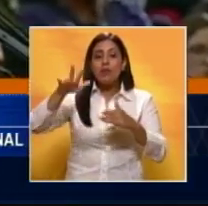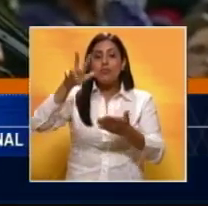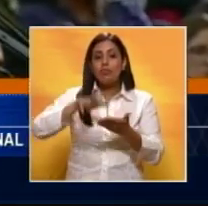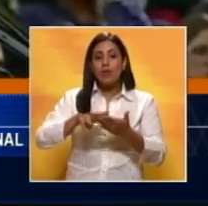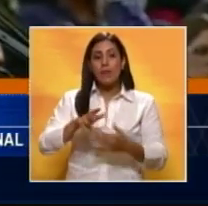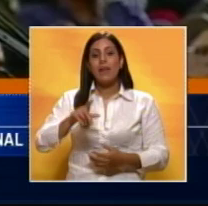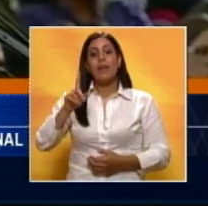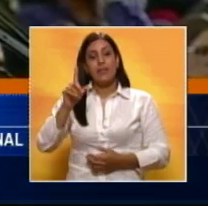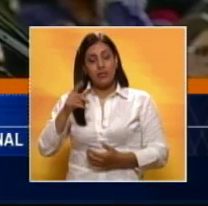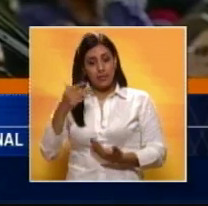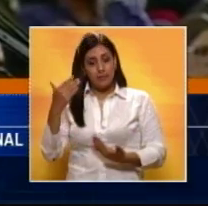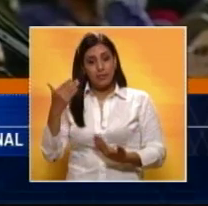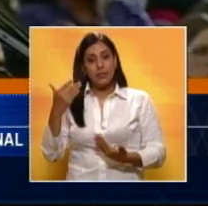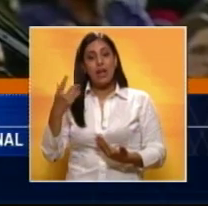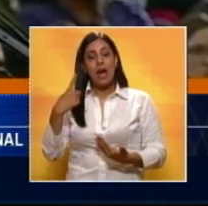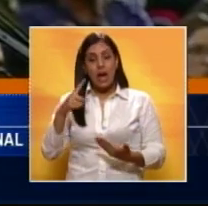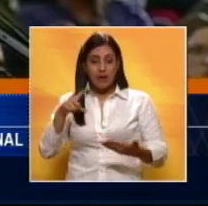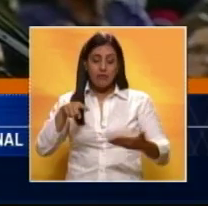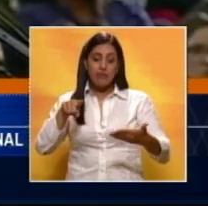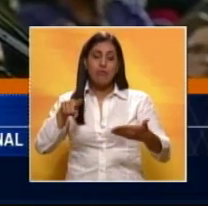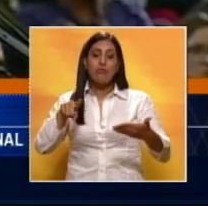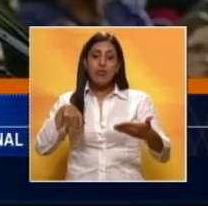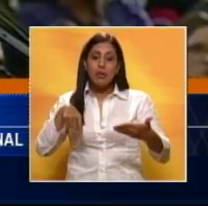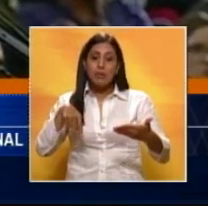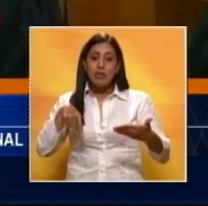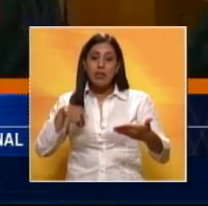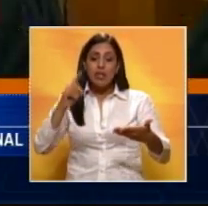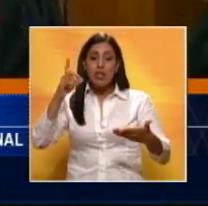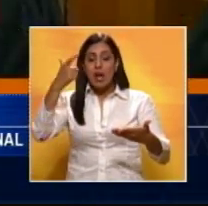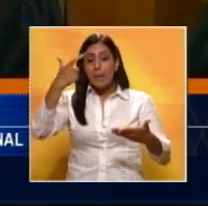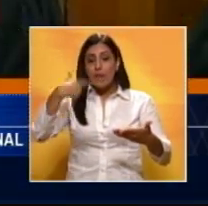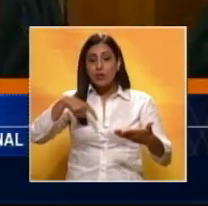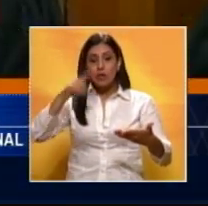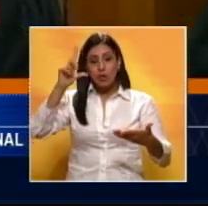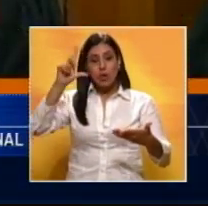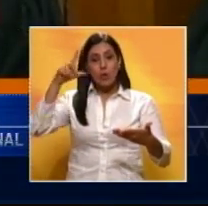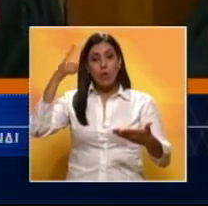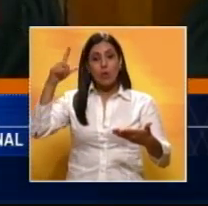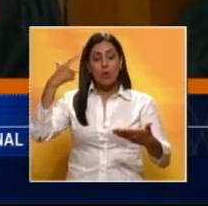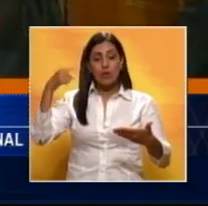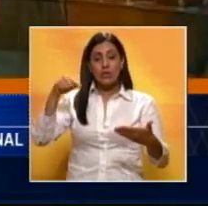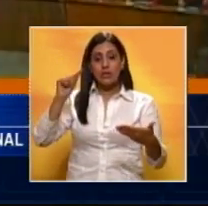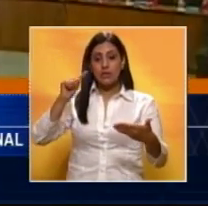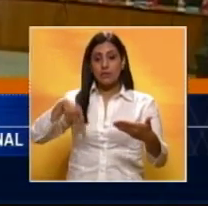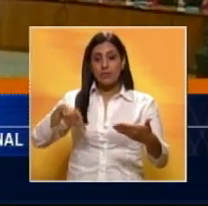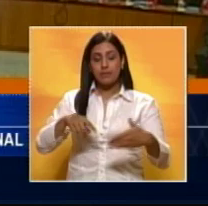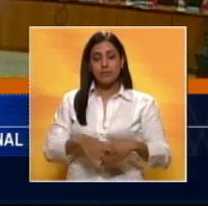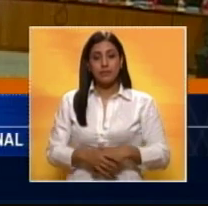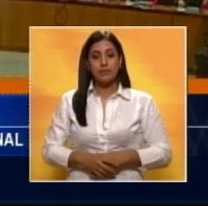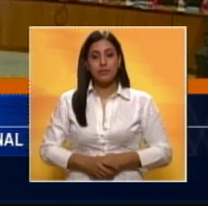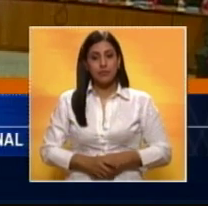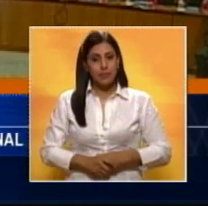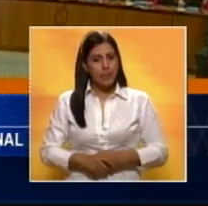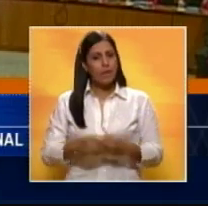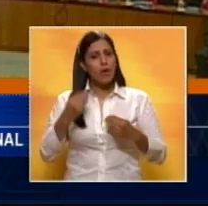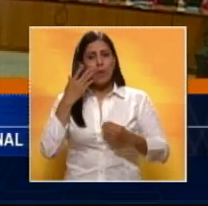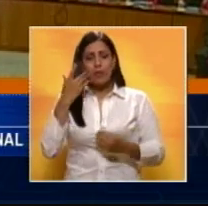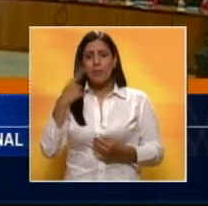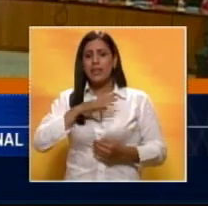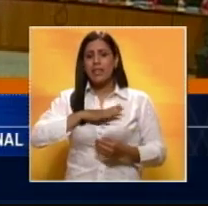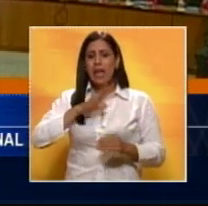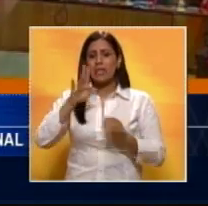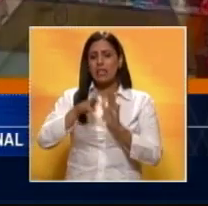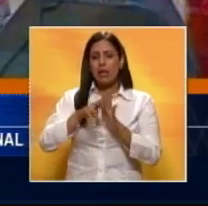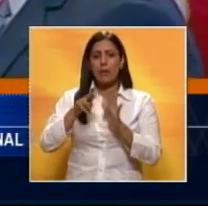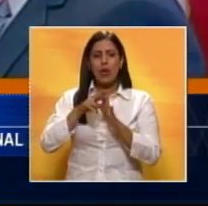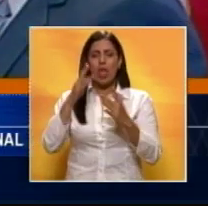unanimidad. Y aquí está la firma de la ciudadana Luisa Ortega Díaz. Como ella anda en una